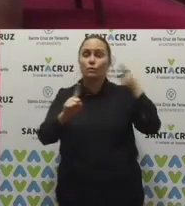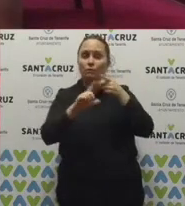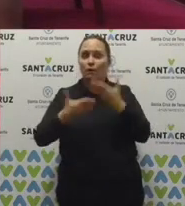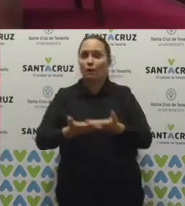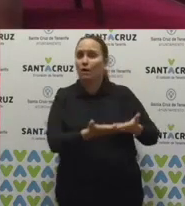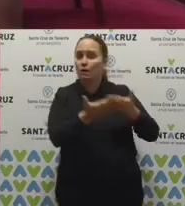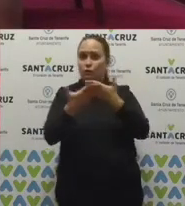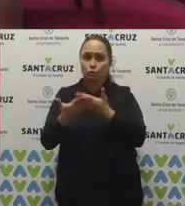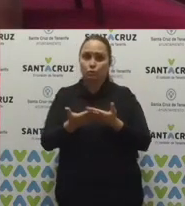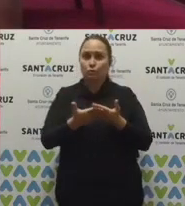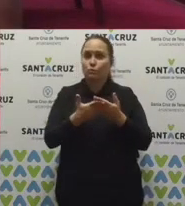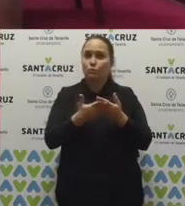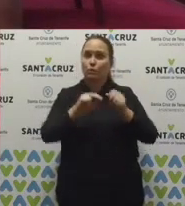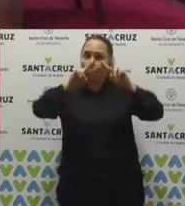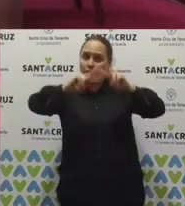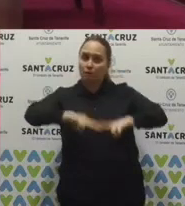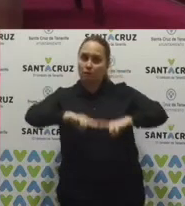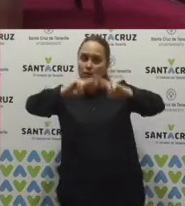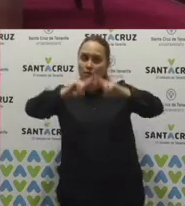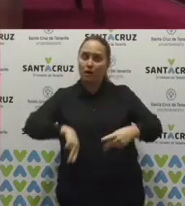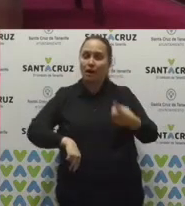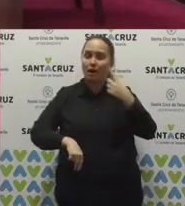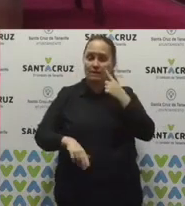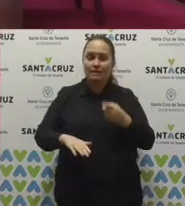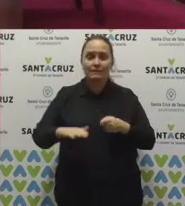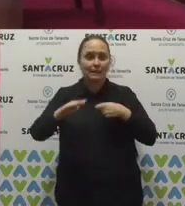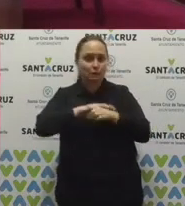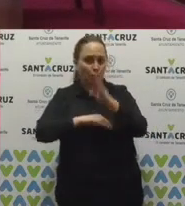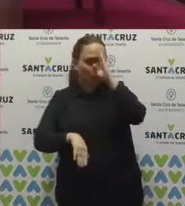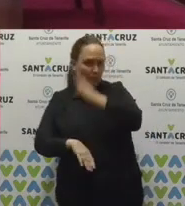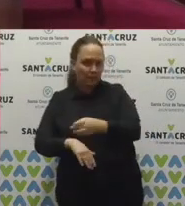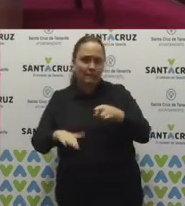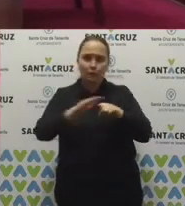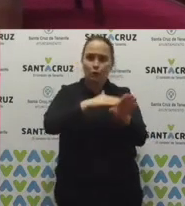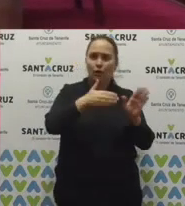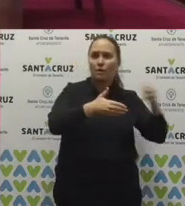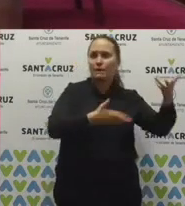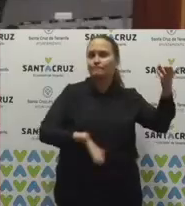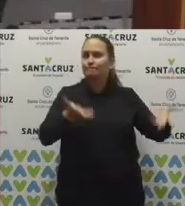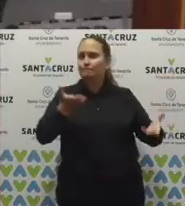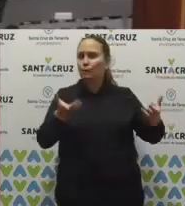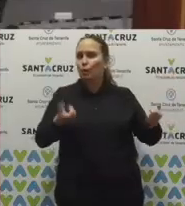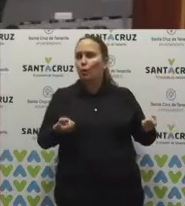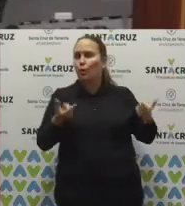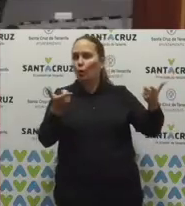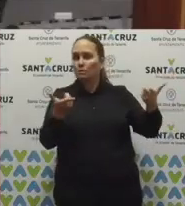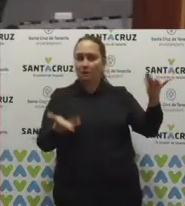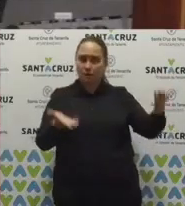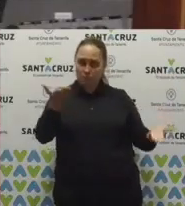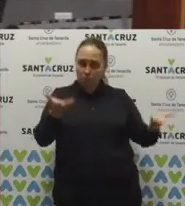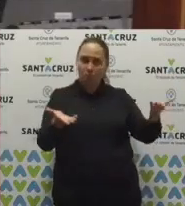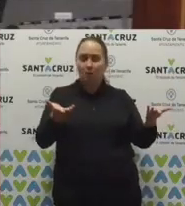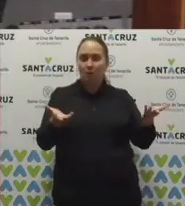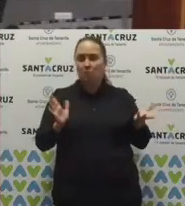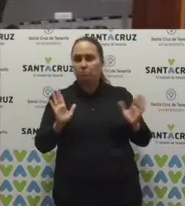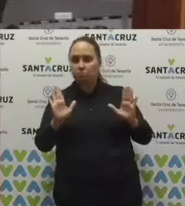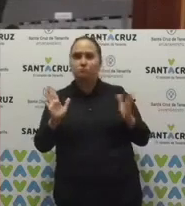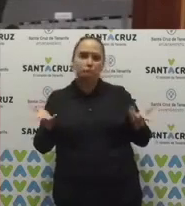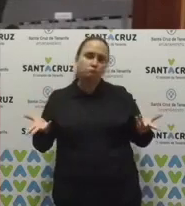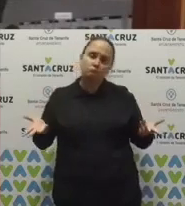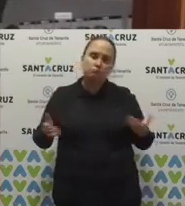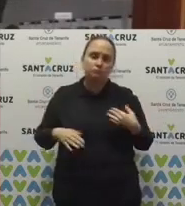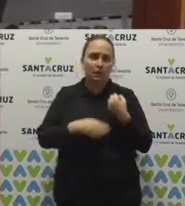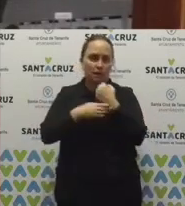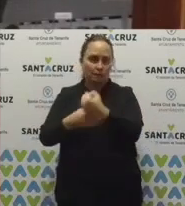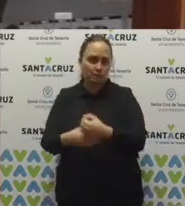para evaluar el coste de gestión directa a la gestión indirecta de este recurso pues en ese sentido pues tendría nuestro